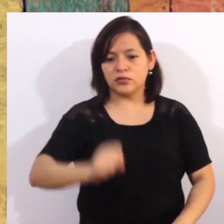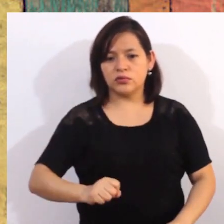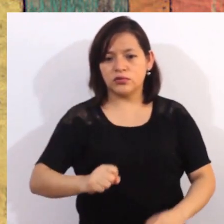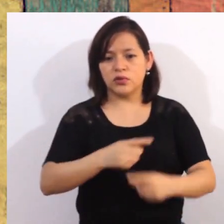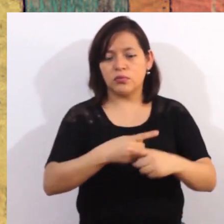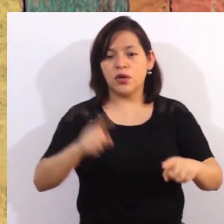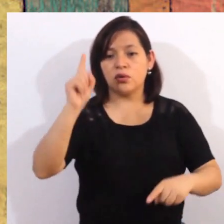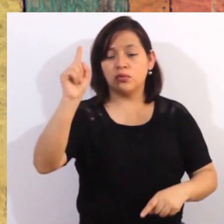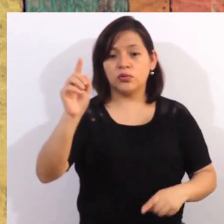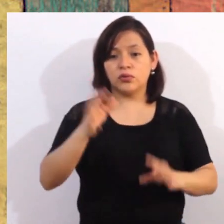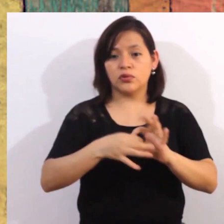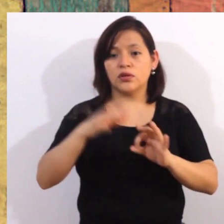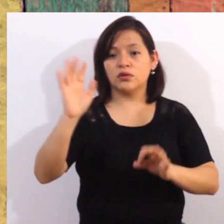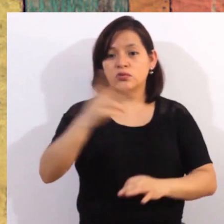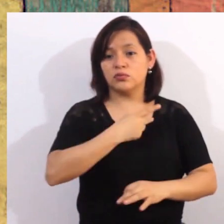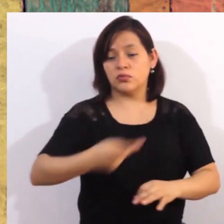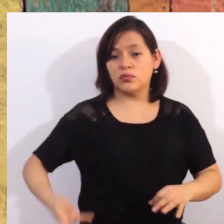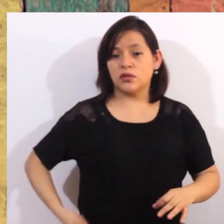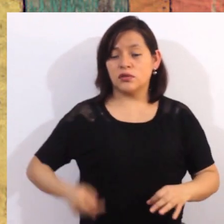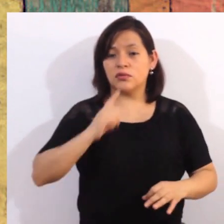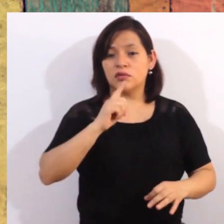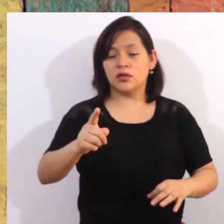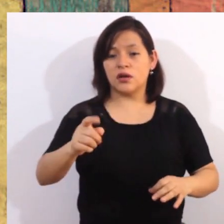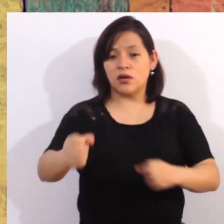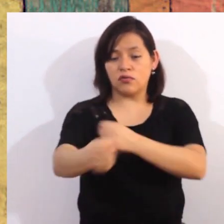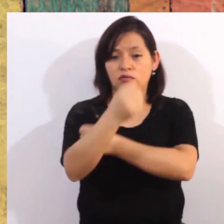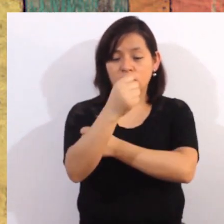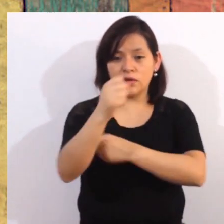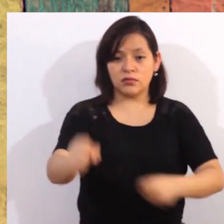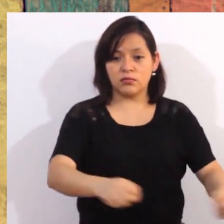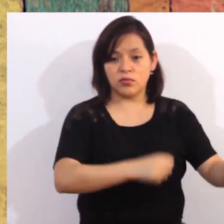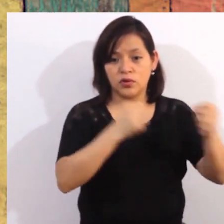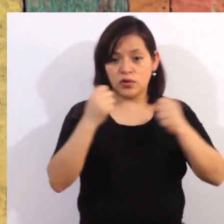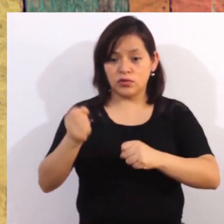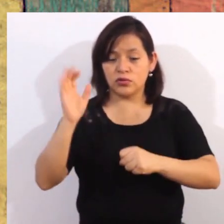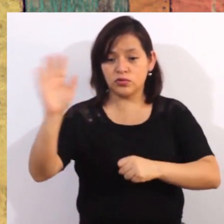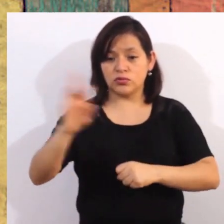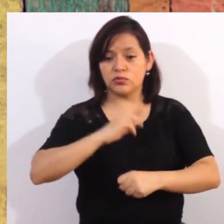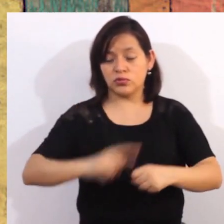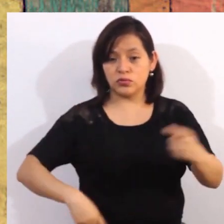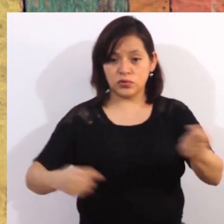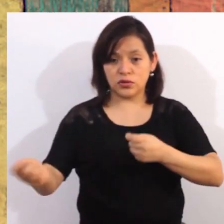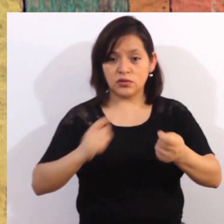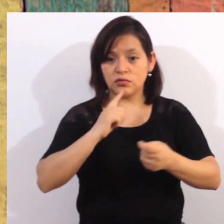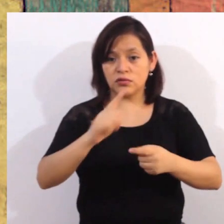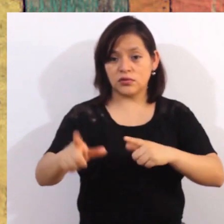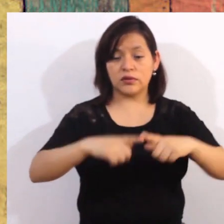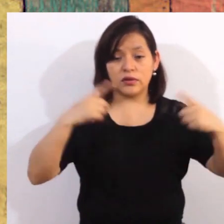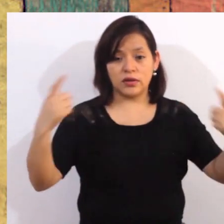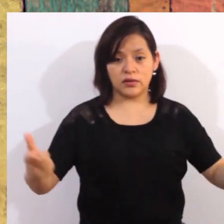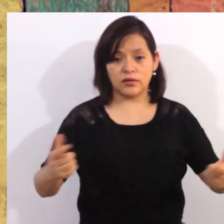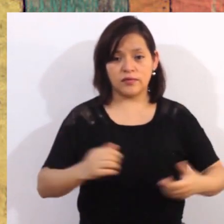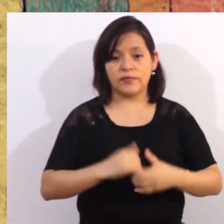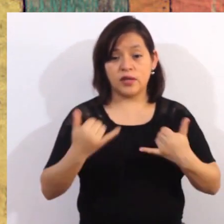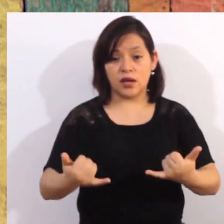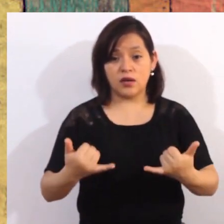de sus príncipes será más fuerte que él, y será poderoso, su dominio será grande. Hermano y amigo, algo que podemos